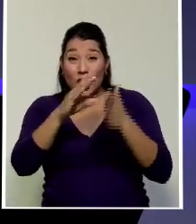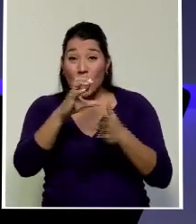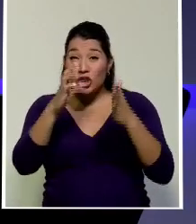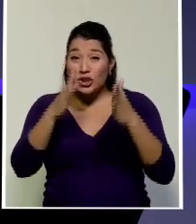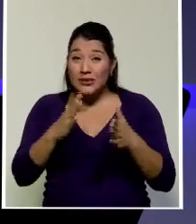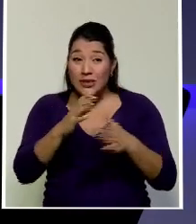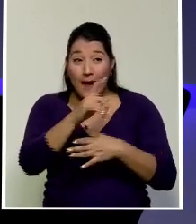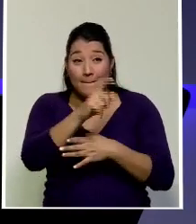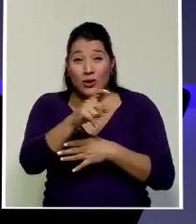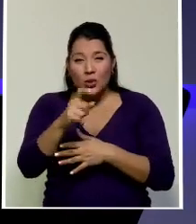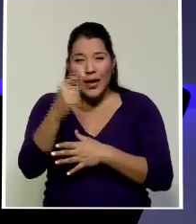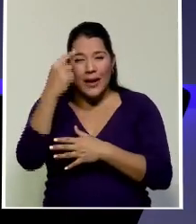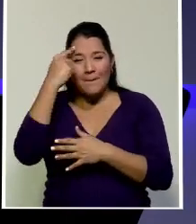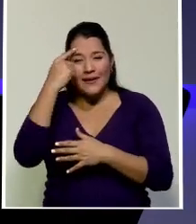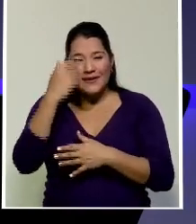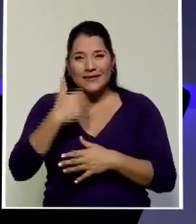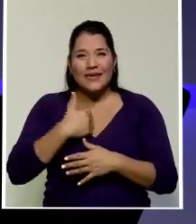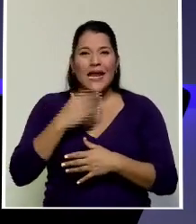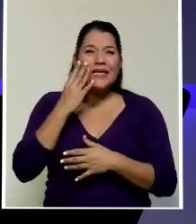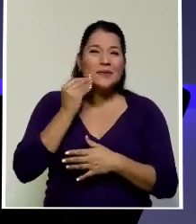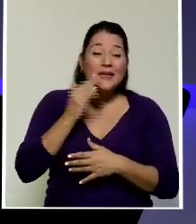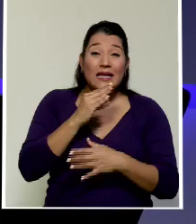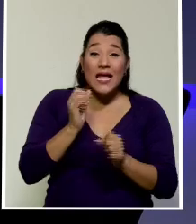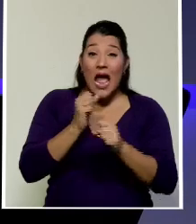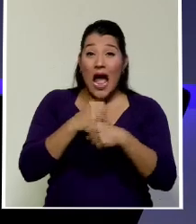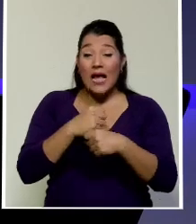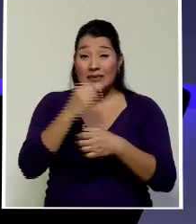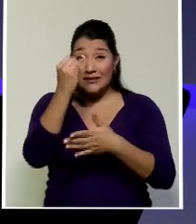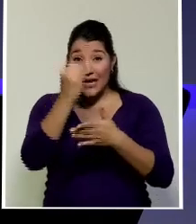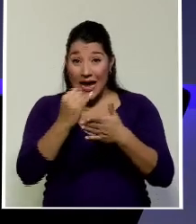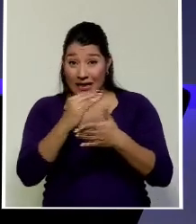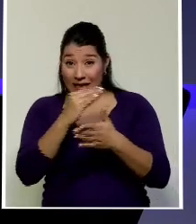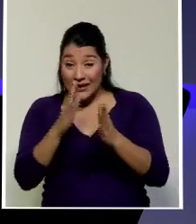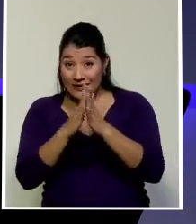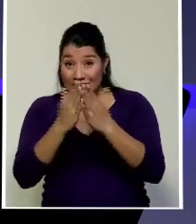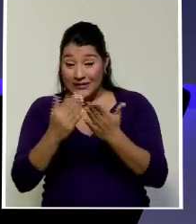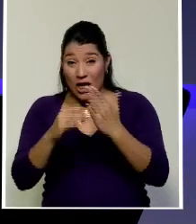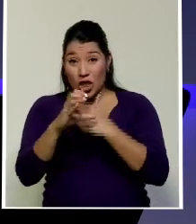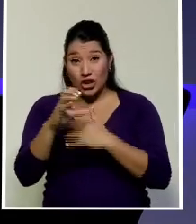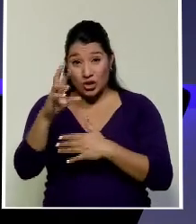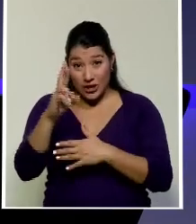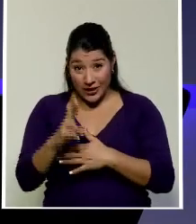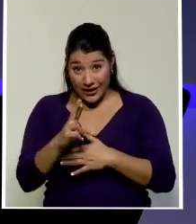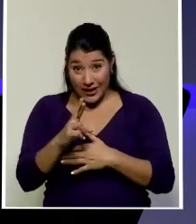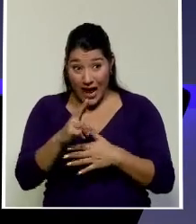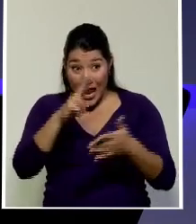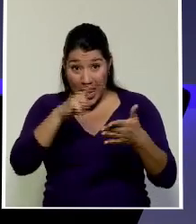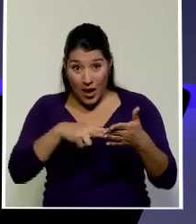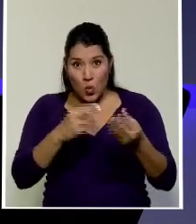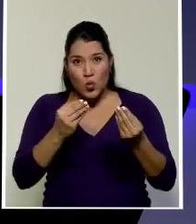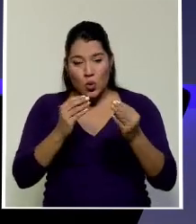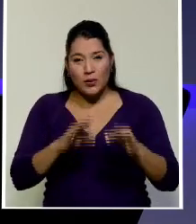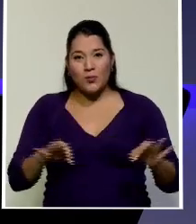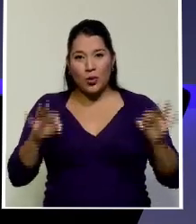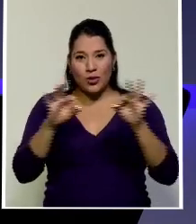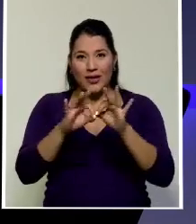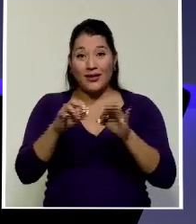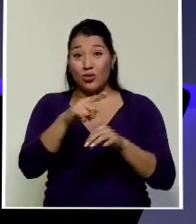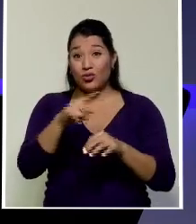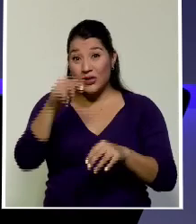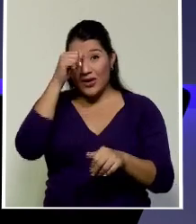que experimenta, que hace arte, literatura en el país. Es importante.